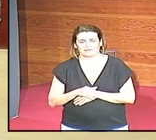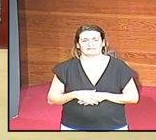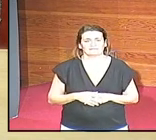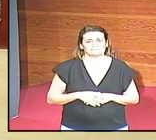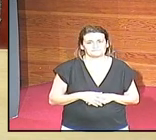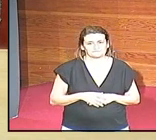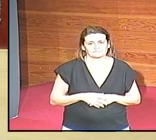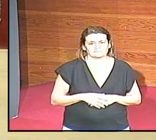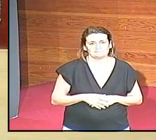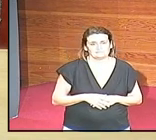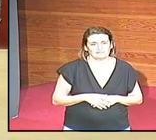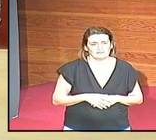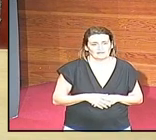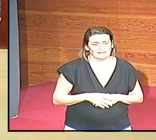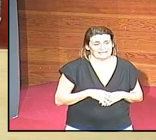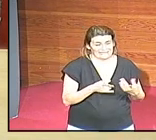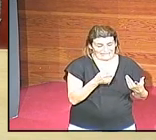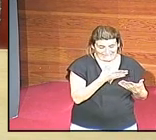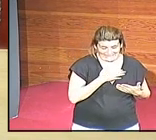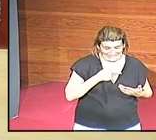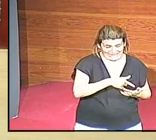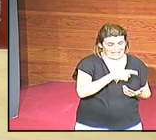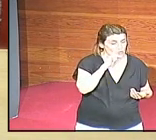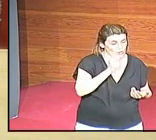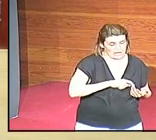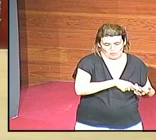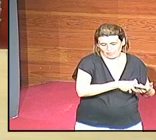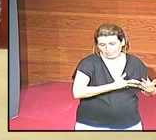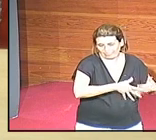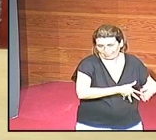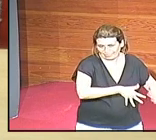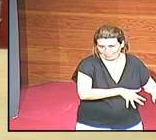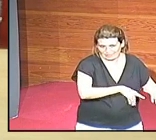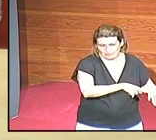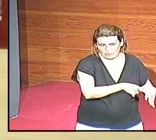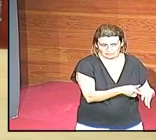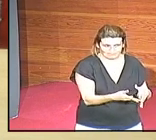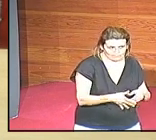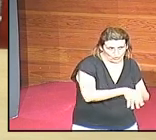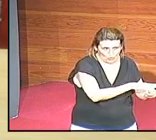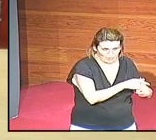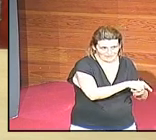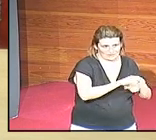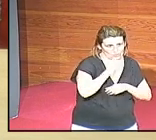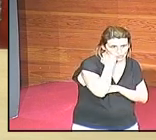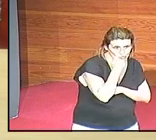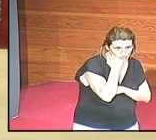de dejar Ucrania lo más uniforme posible, y lo más uniforme posible es dejarla rusa, eliminar todo lo demás, y que